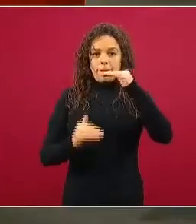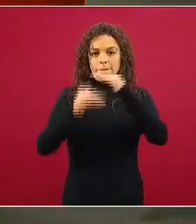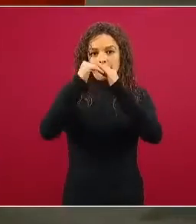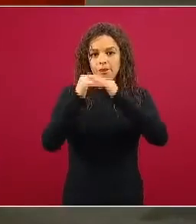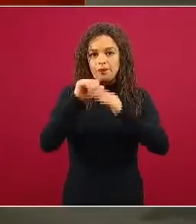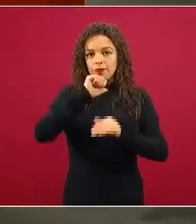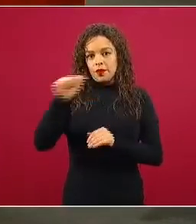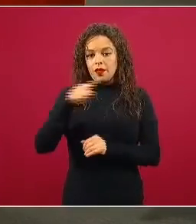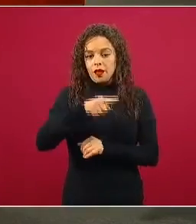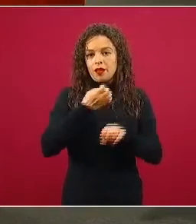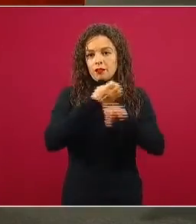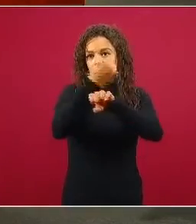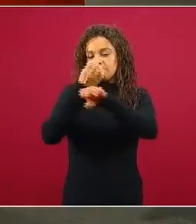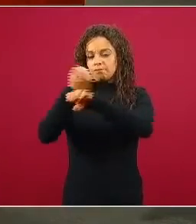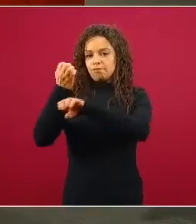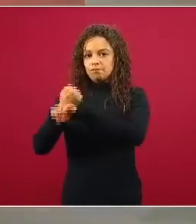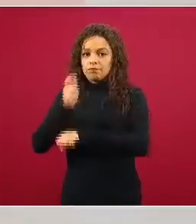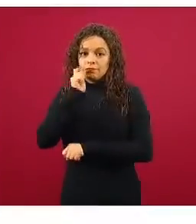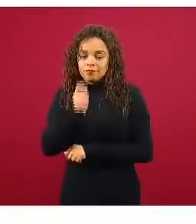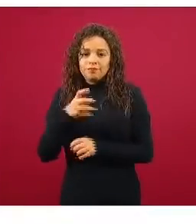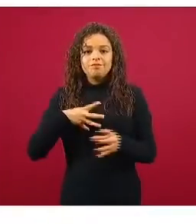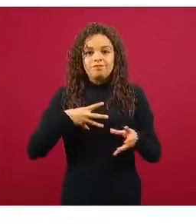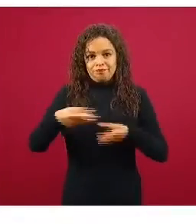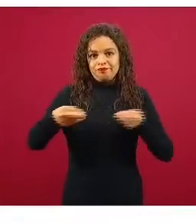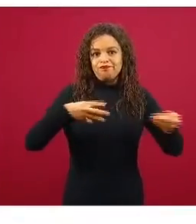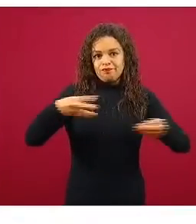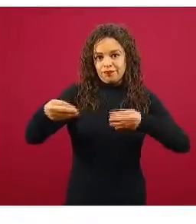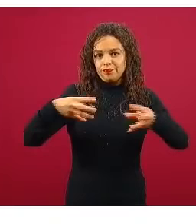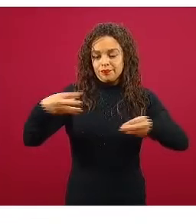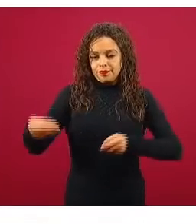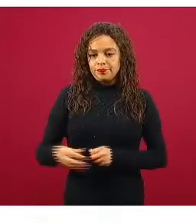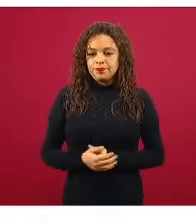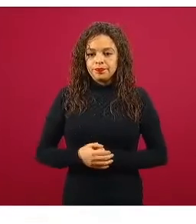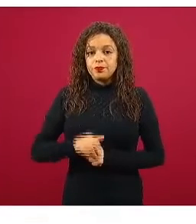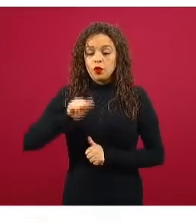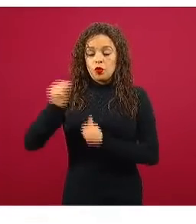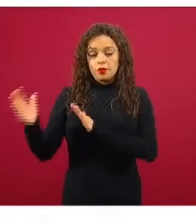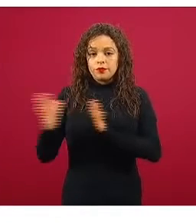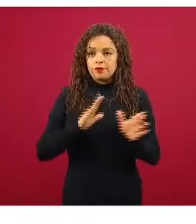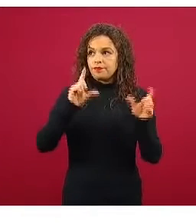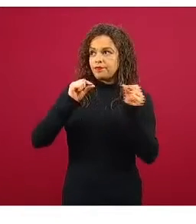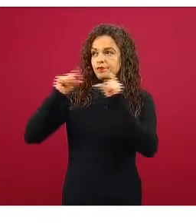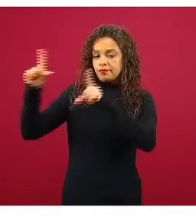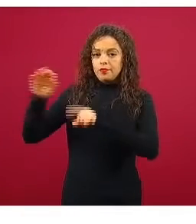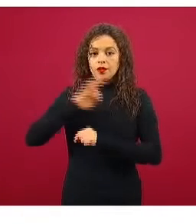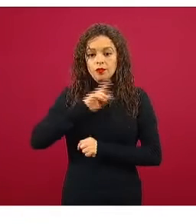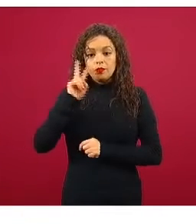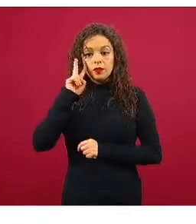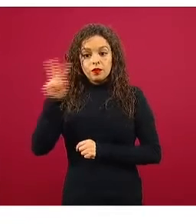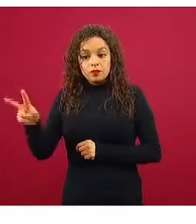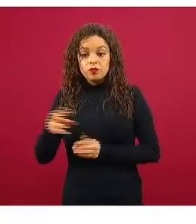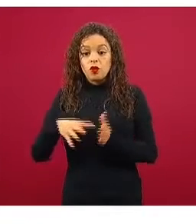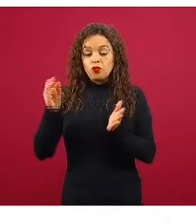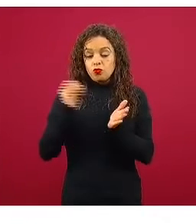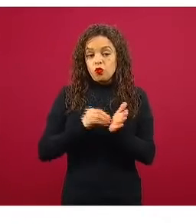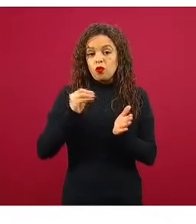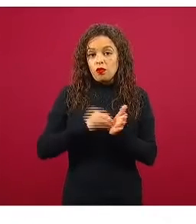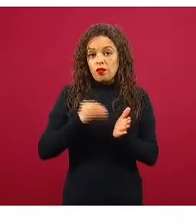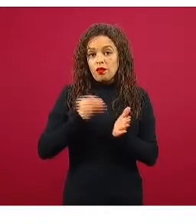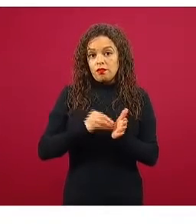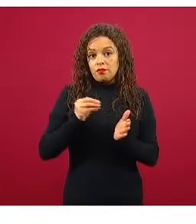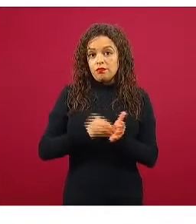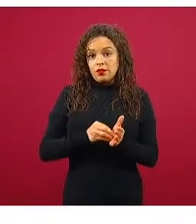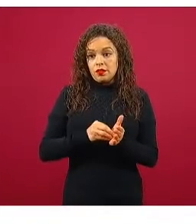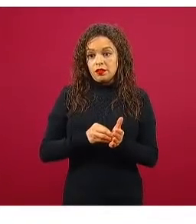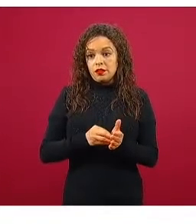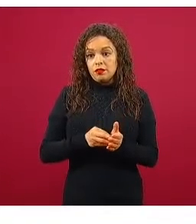En la siguiente diapositiva podemos ver también este orden. Aquí estamos todavía con cargas de enfermedad, es decir,